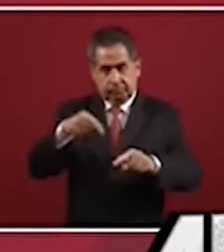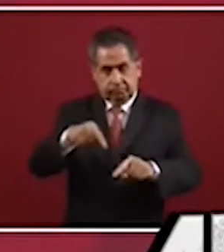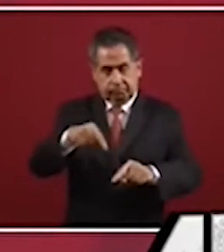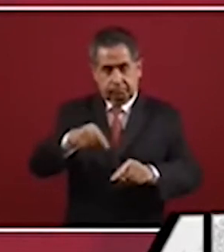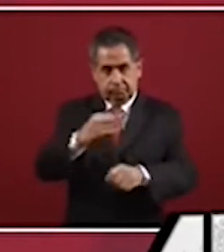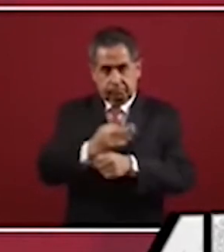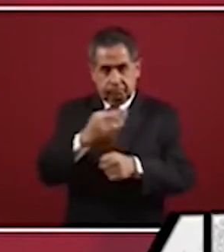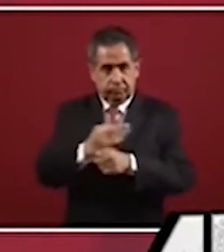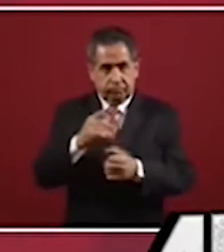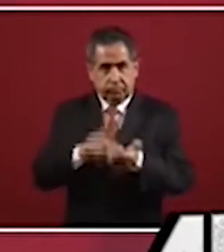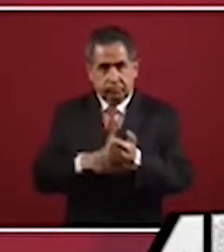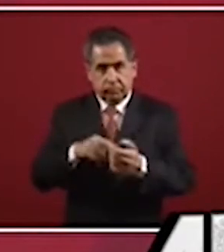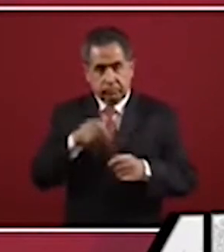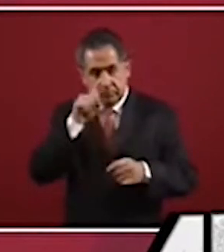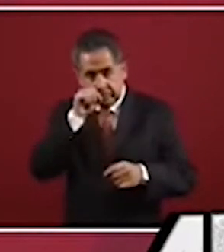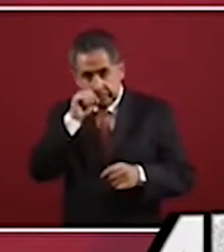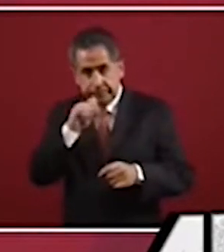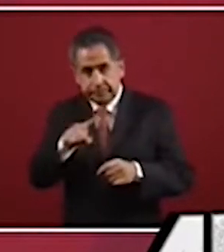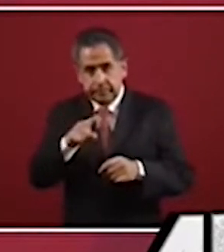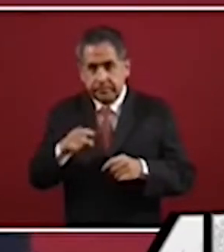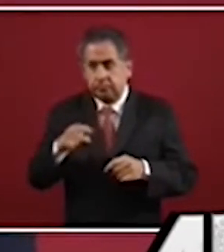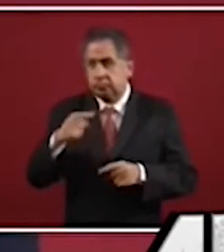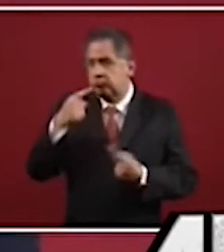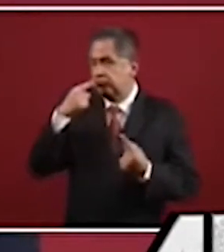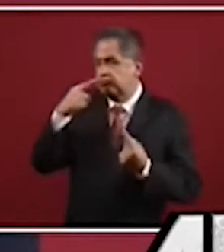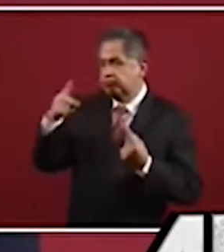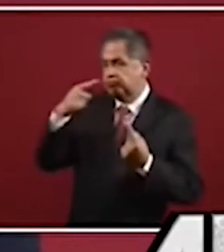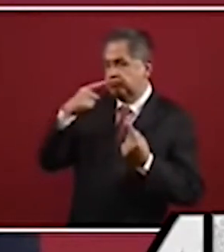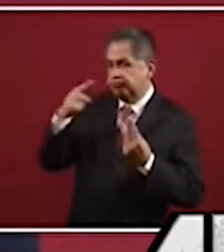hay denuncias presentadas